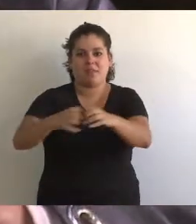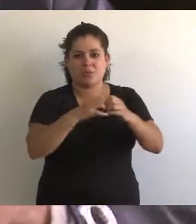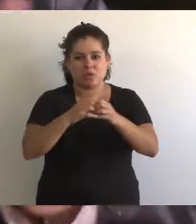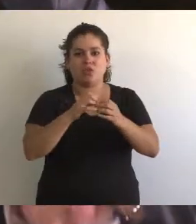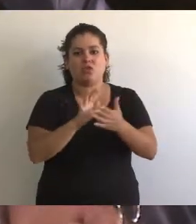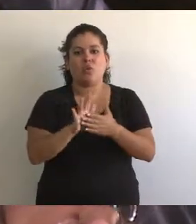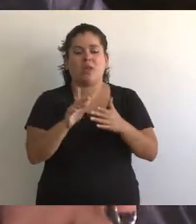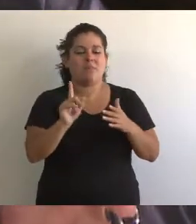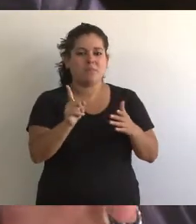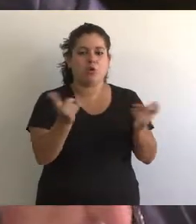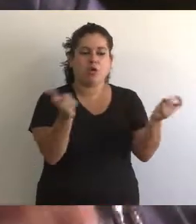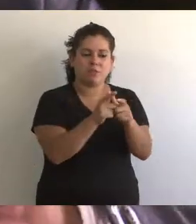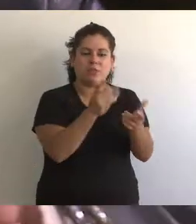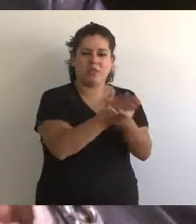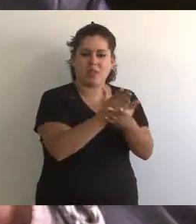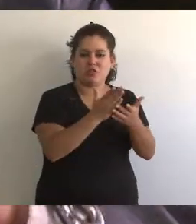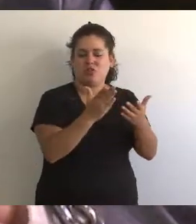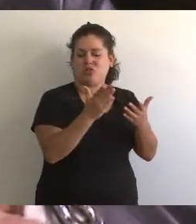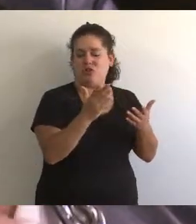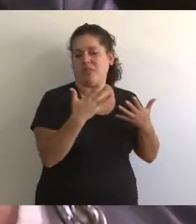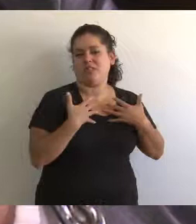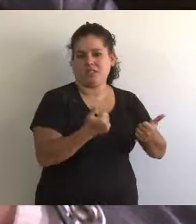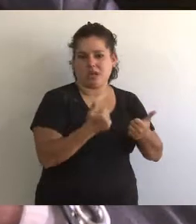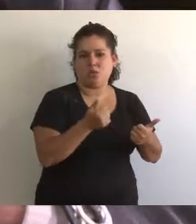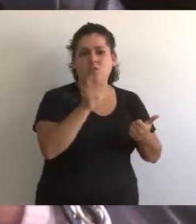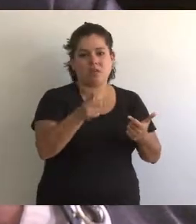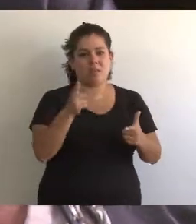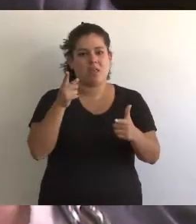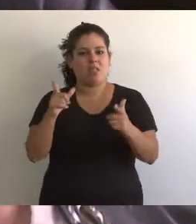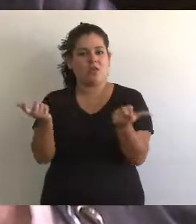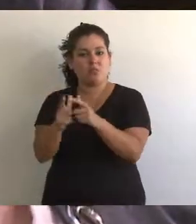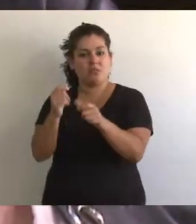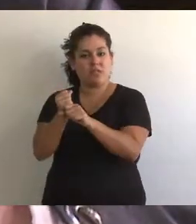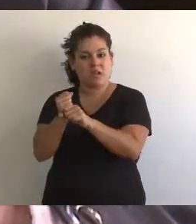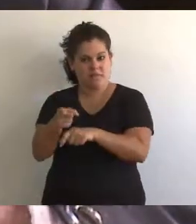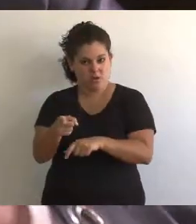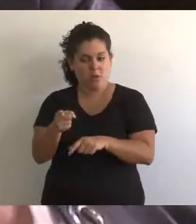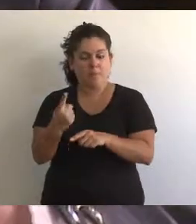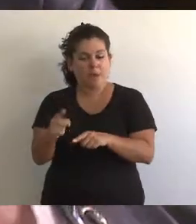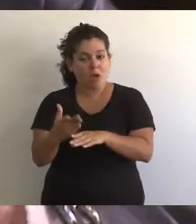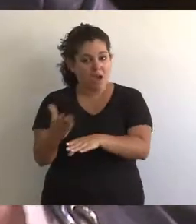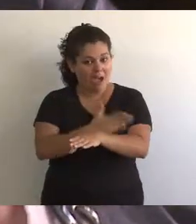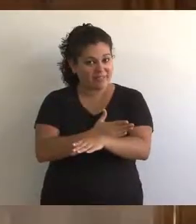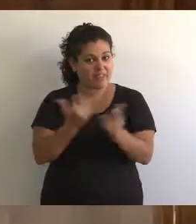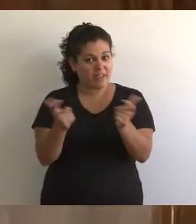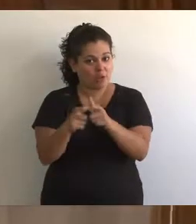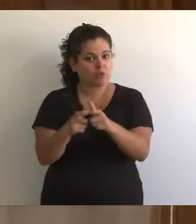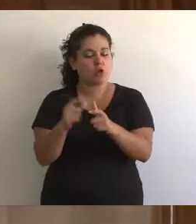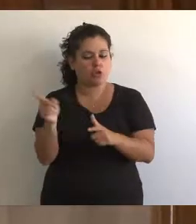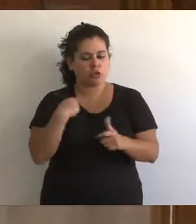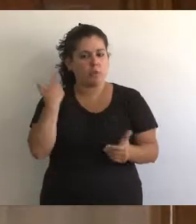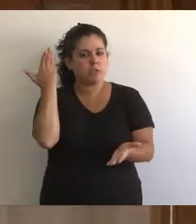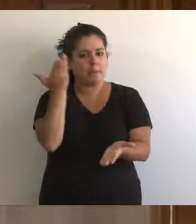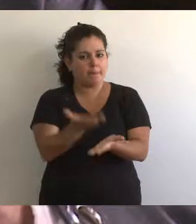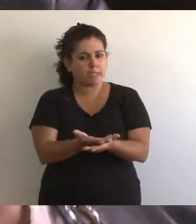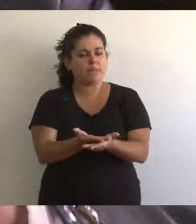a discutirlo en la Comisión de Acción Social y Salud, que me ha tocado presidir, y en la Comisión de Trabajo. Pero previo a este debate en comisiones,